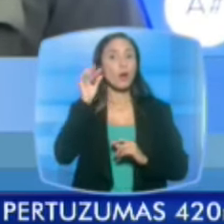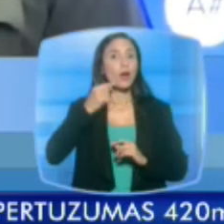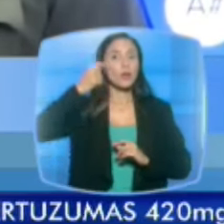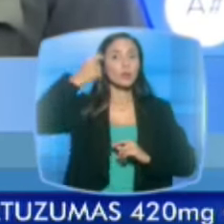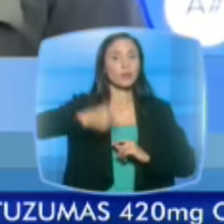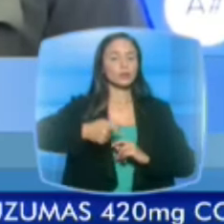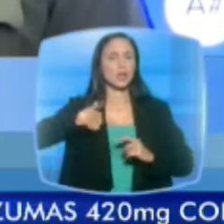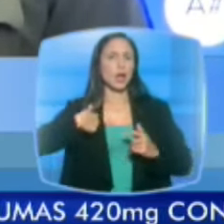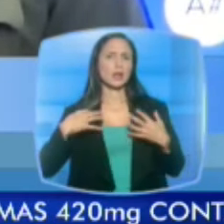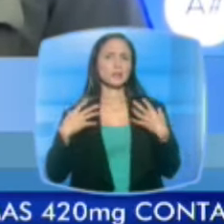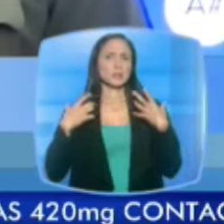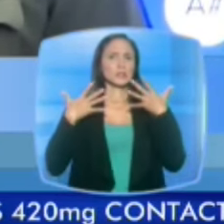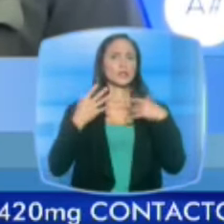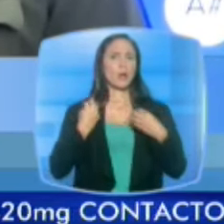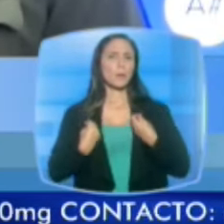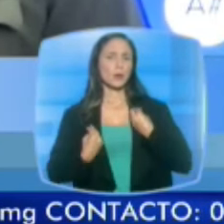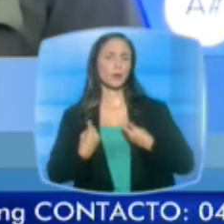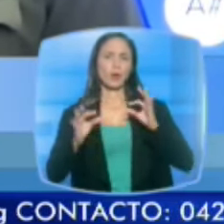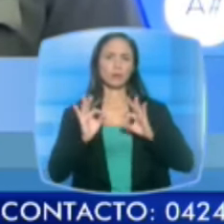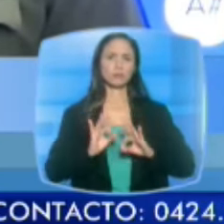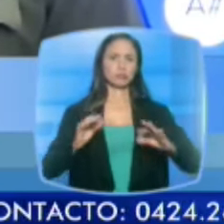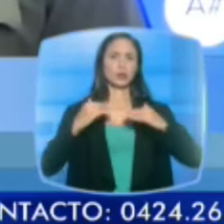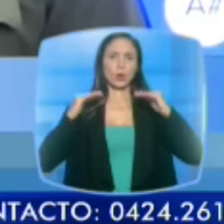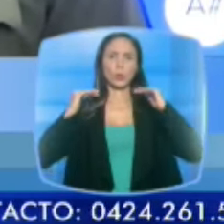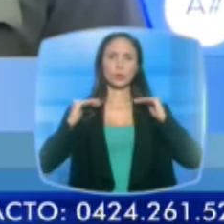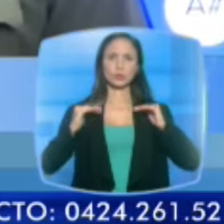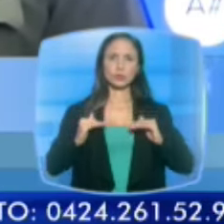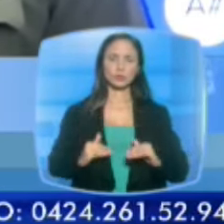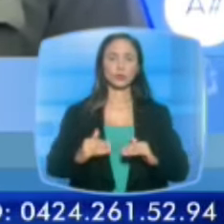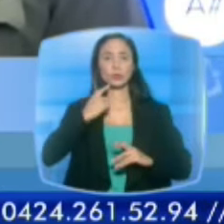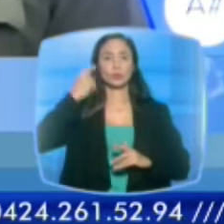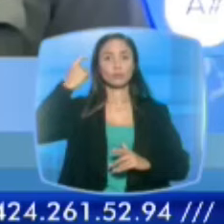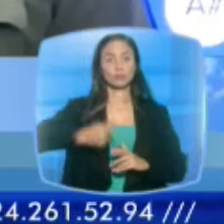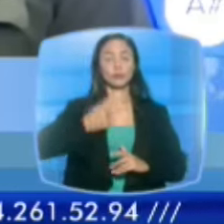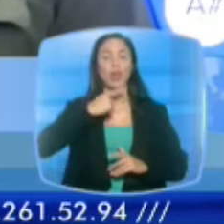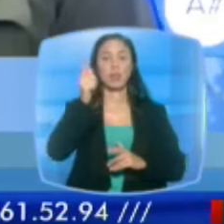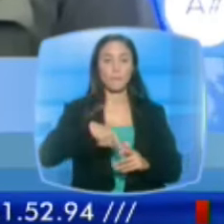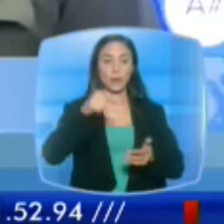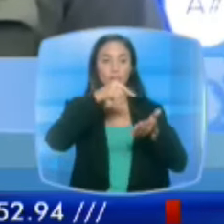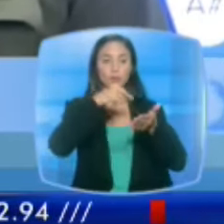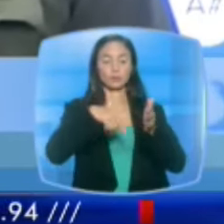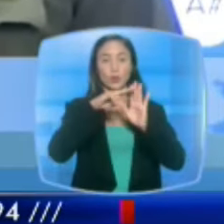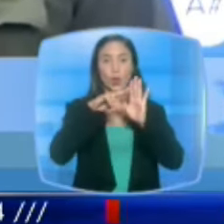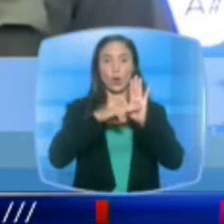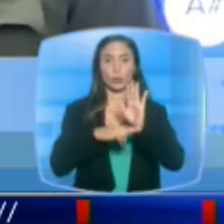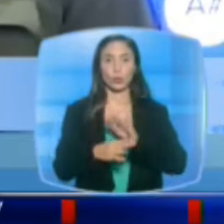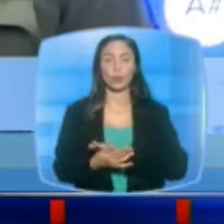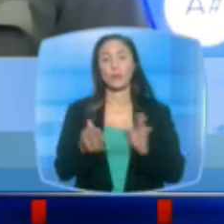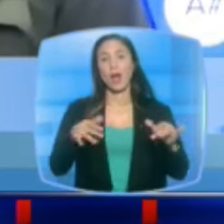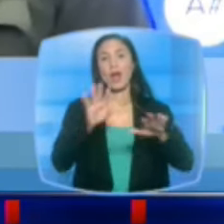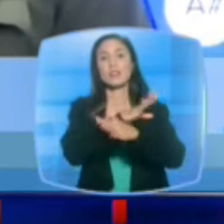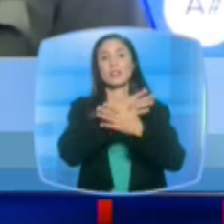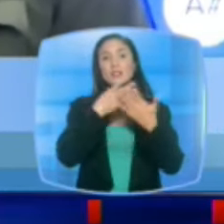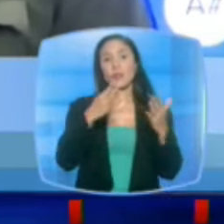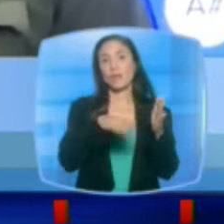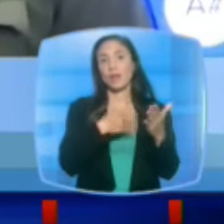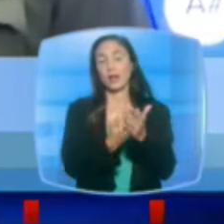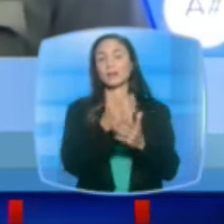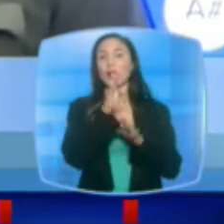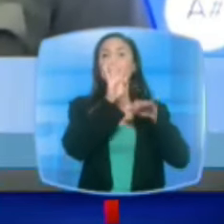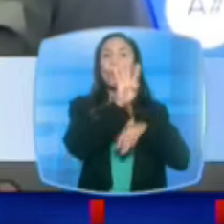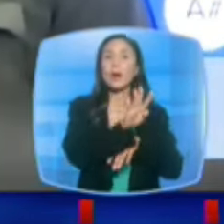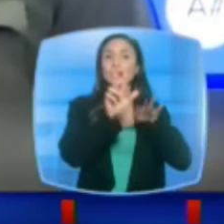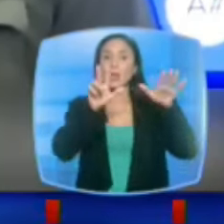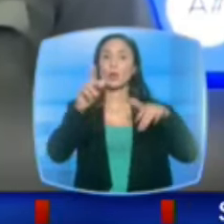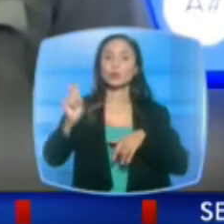estaba alterada por el ataque e indicó que el hecho será un precedente. La sentencia final fue de 19 a 48 meses